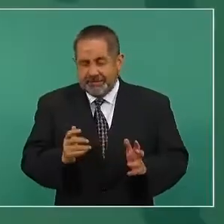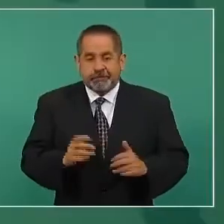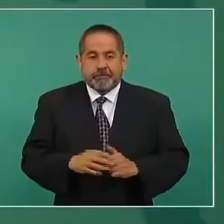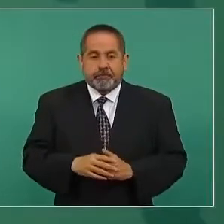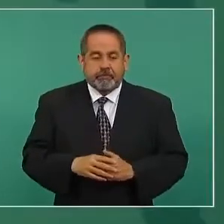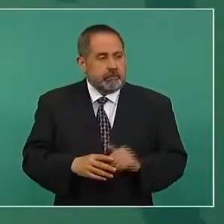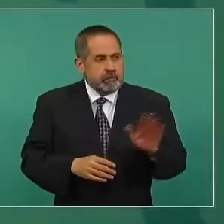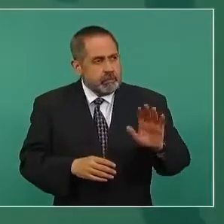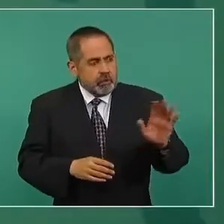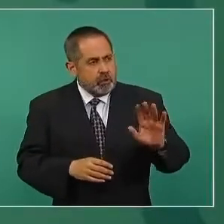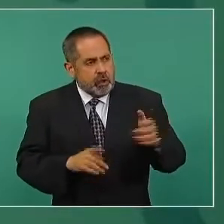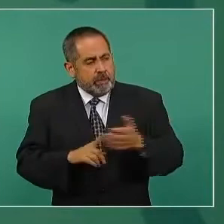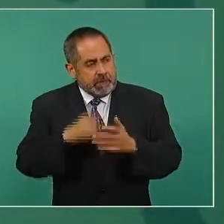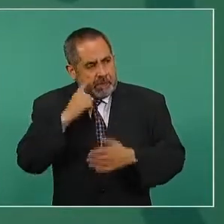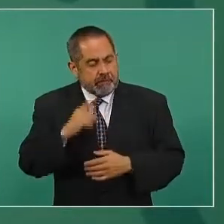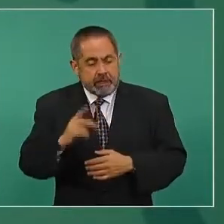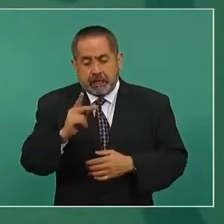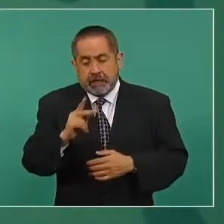No, señora, es Pfizer.